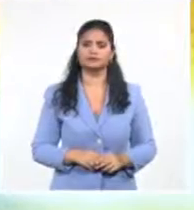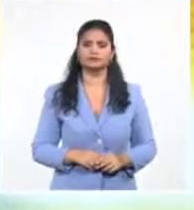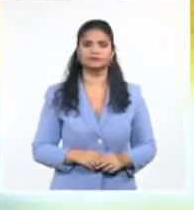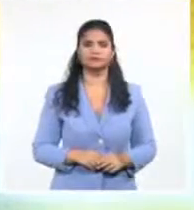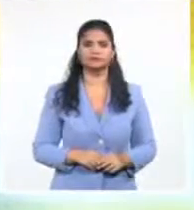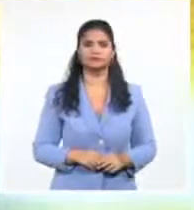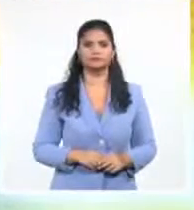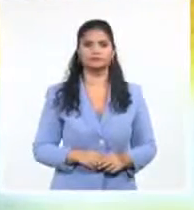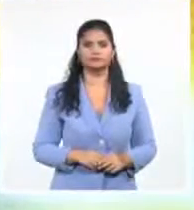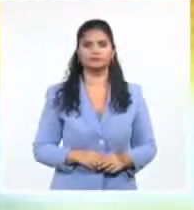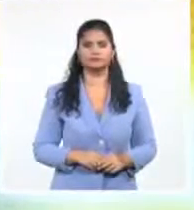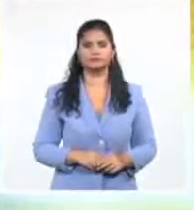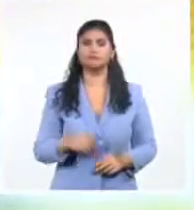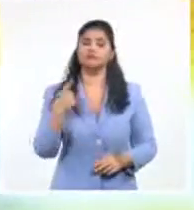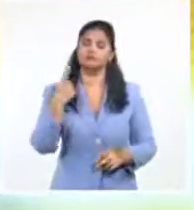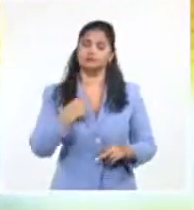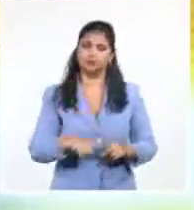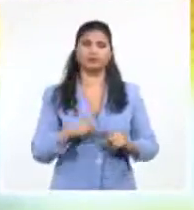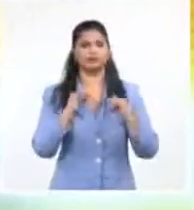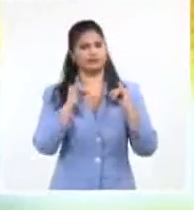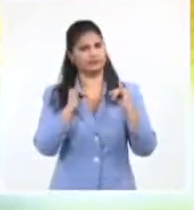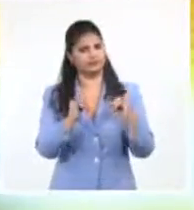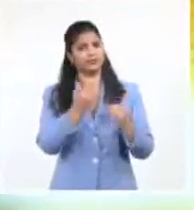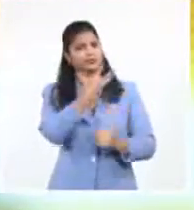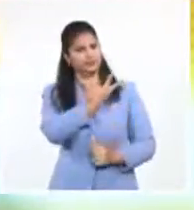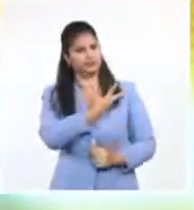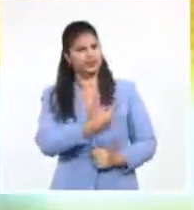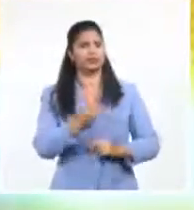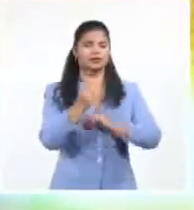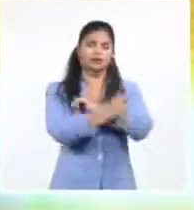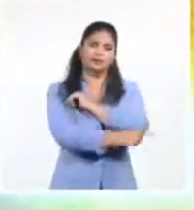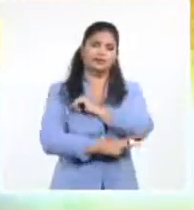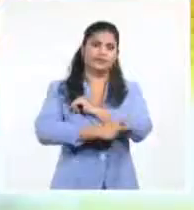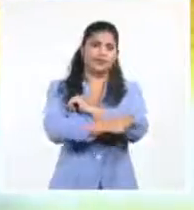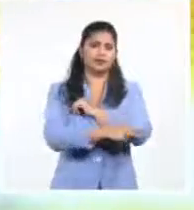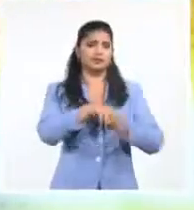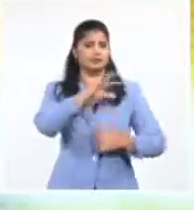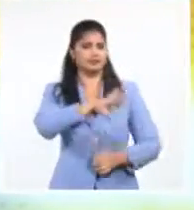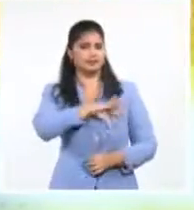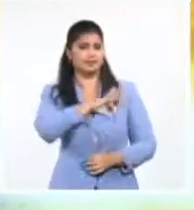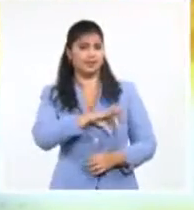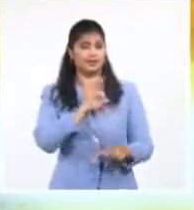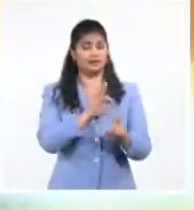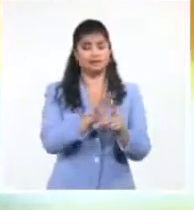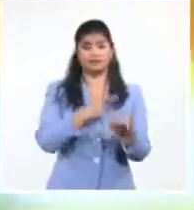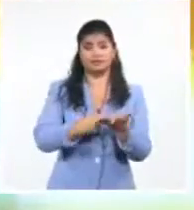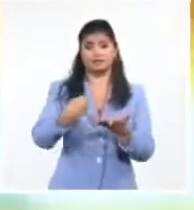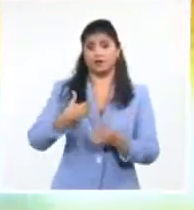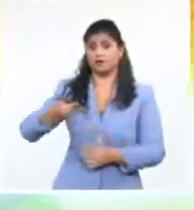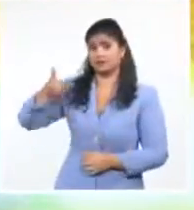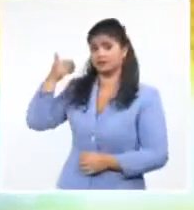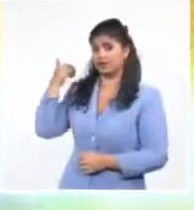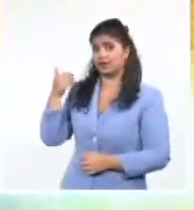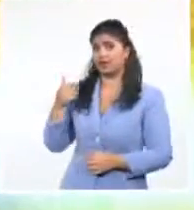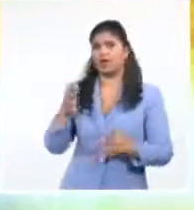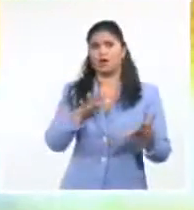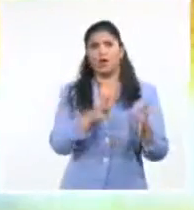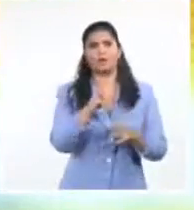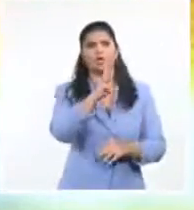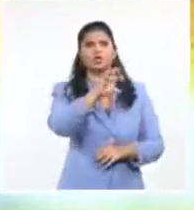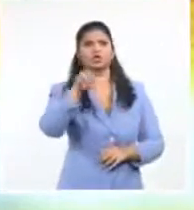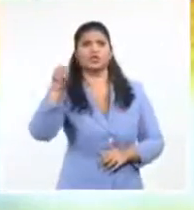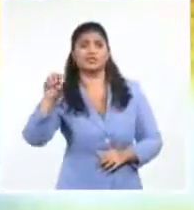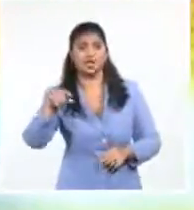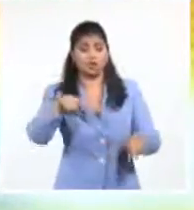de una catástrofe a otra, porque de este lado del mundo Chile se enfrenta desde mediados de la semana pasada a cerca de 300 incendios forestales,